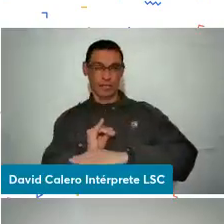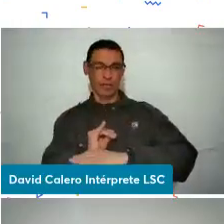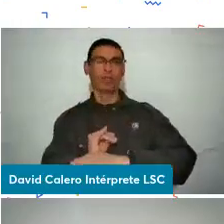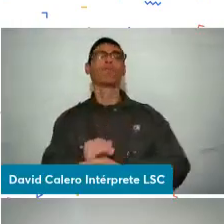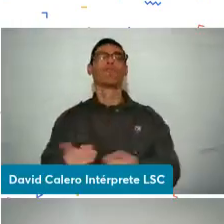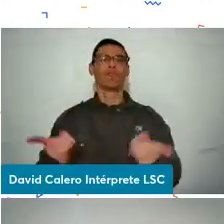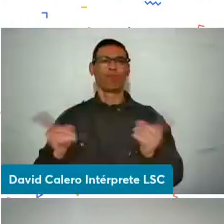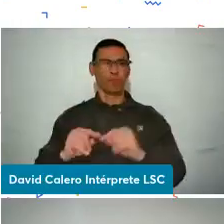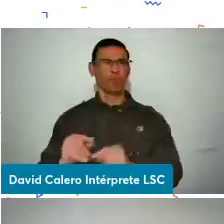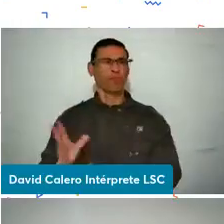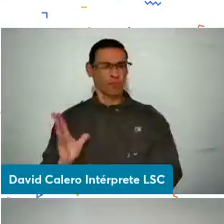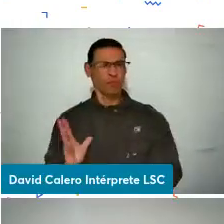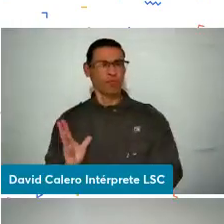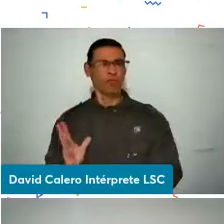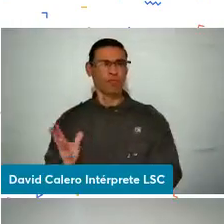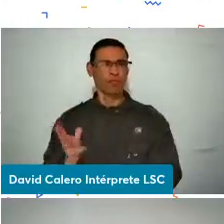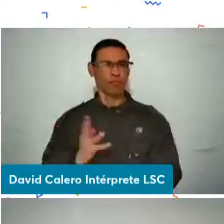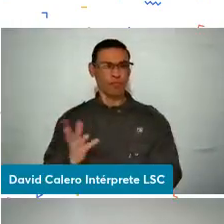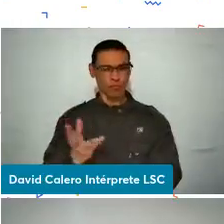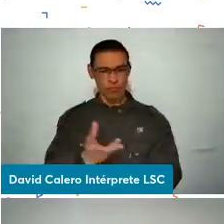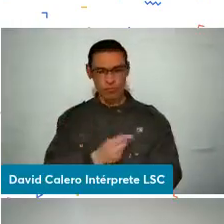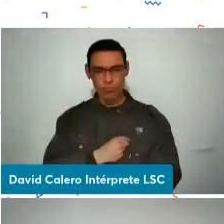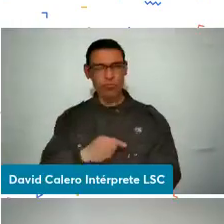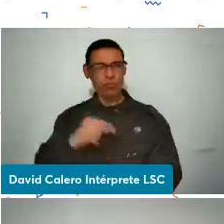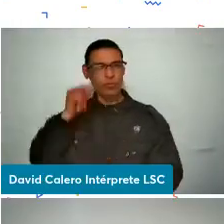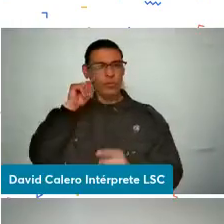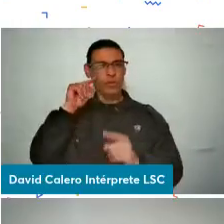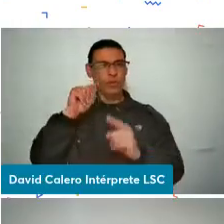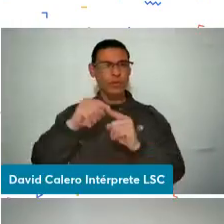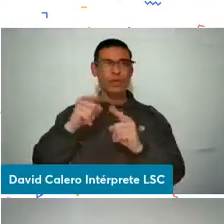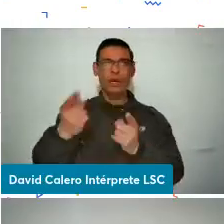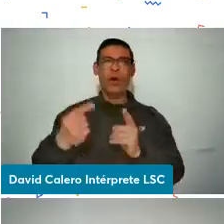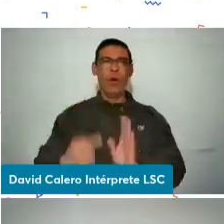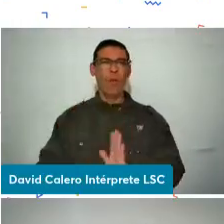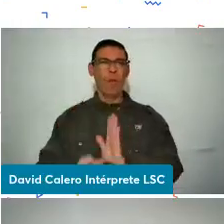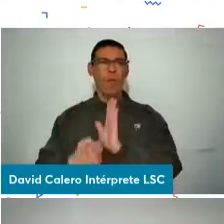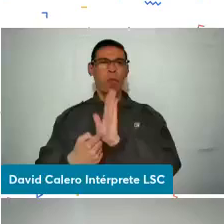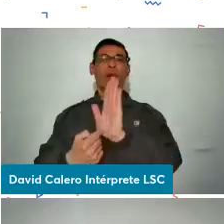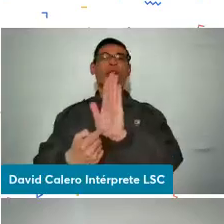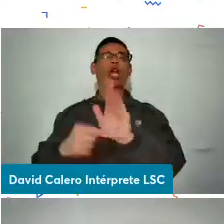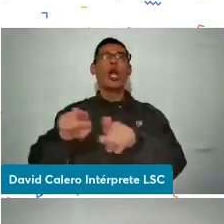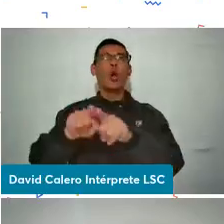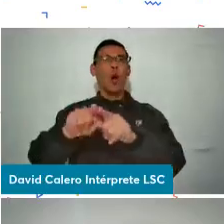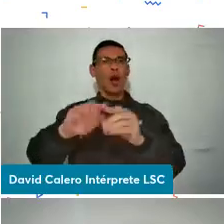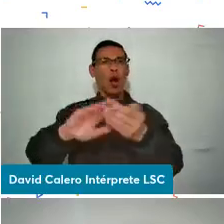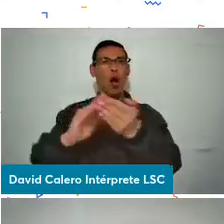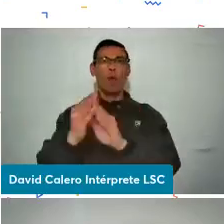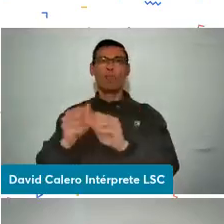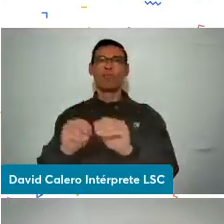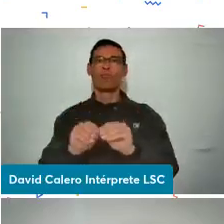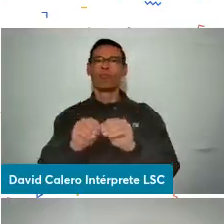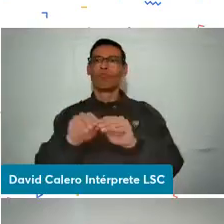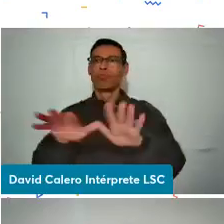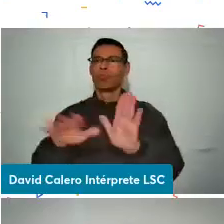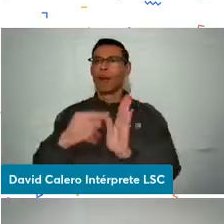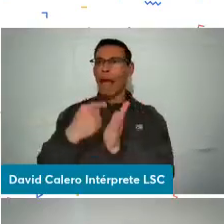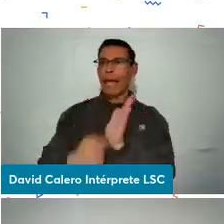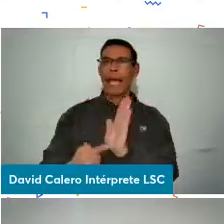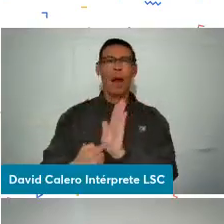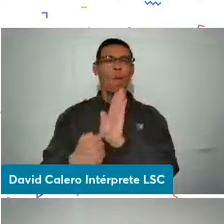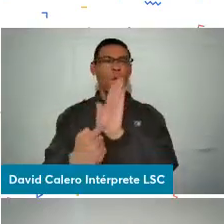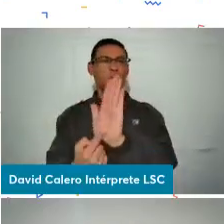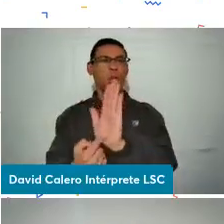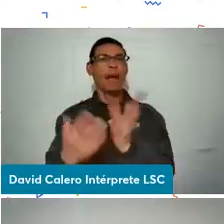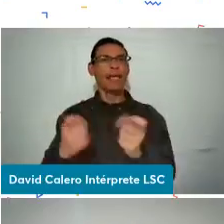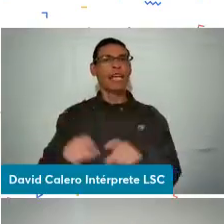digámosle, la escuela proyecta hacia la comunidad, pues nosotros tenemos... Queríamos traer una